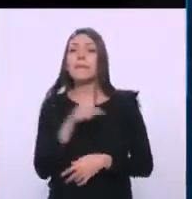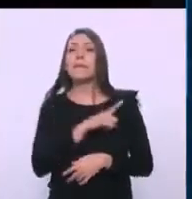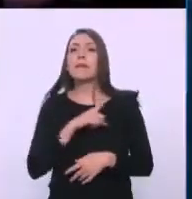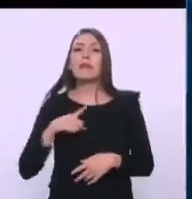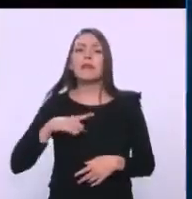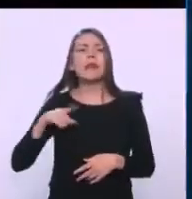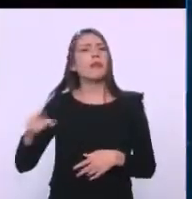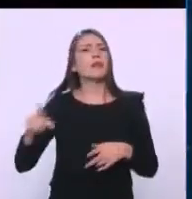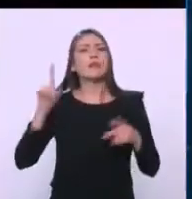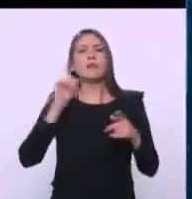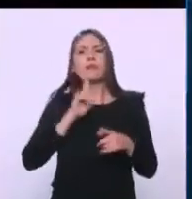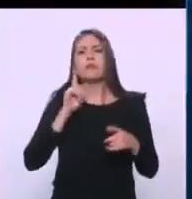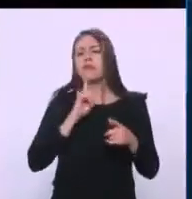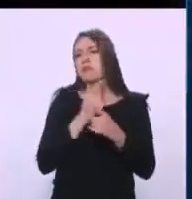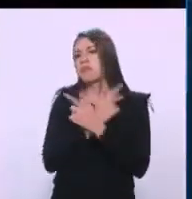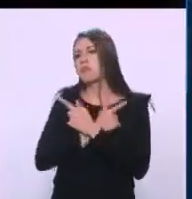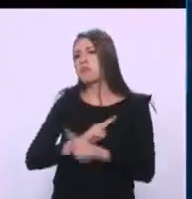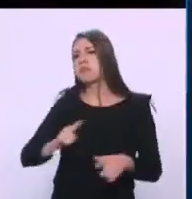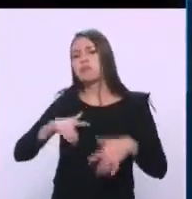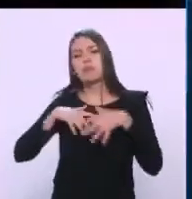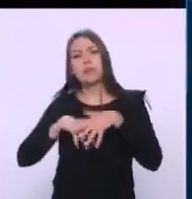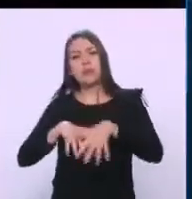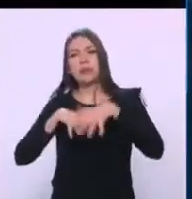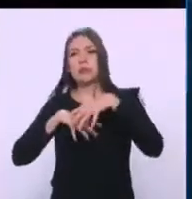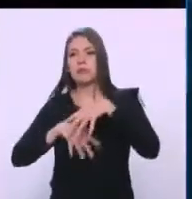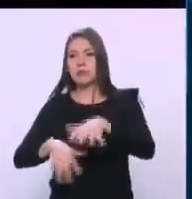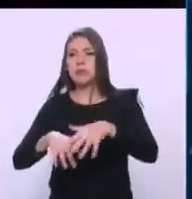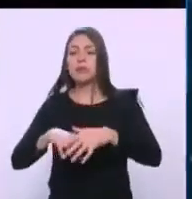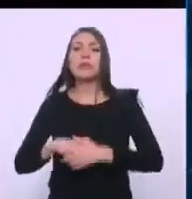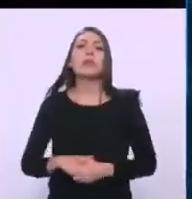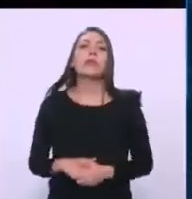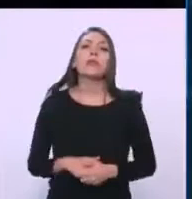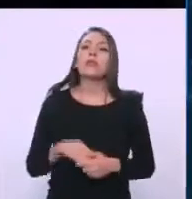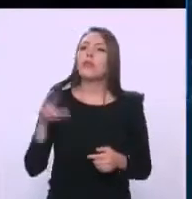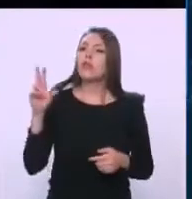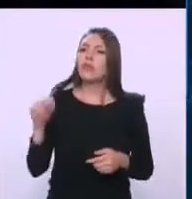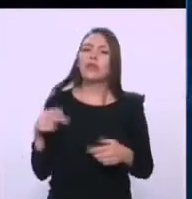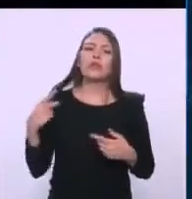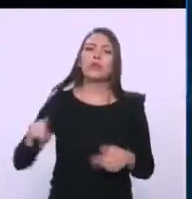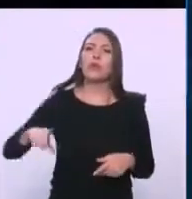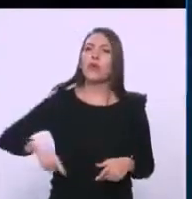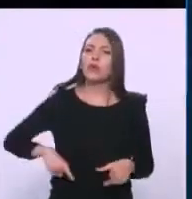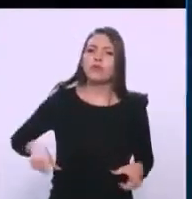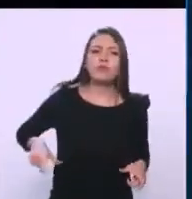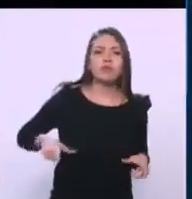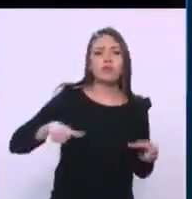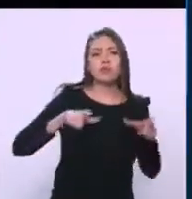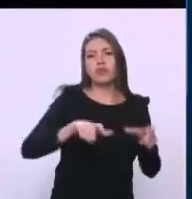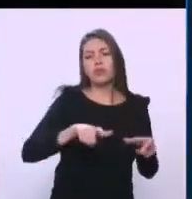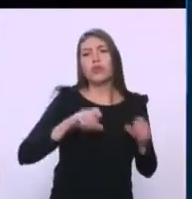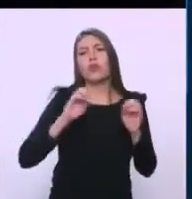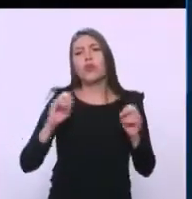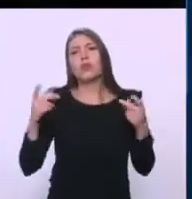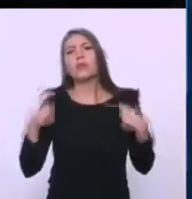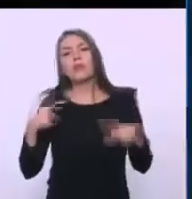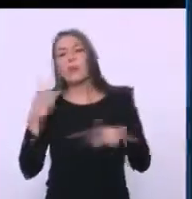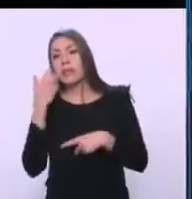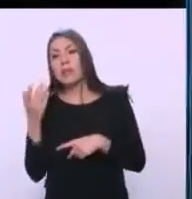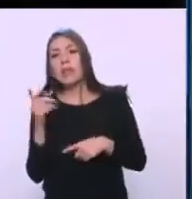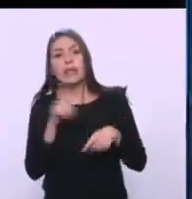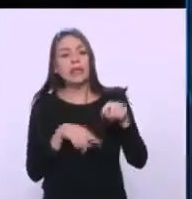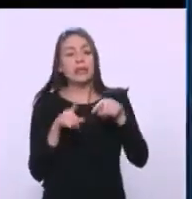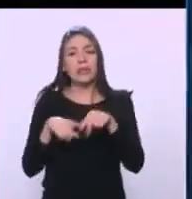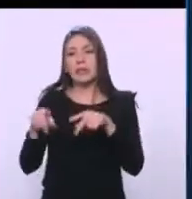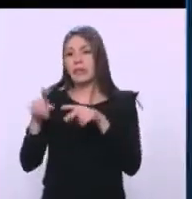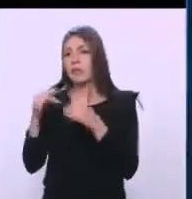manifestarse libremente, sin intervención del Estado de Quintana Roo, sin intervención de estas personas que quieren exacerbar este tema, ¿no?